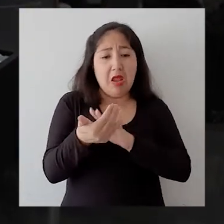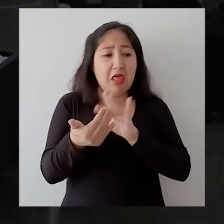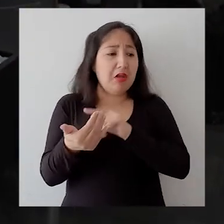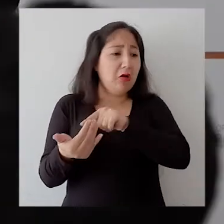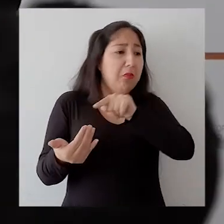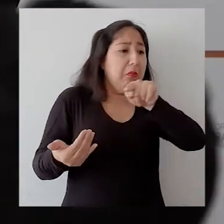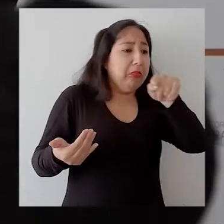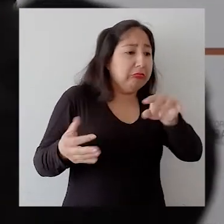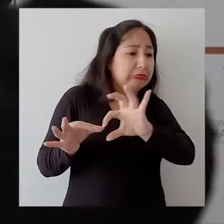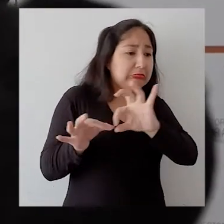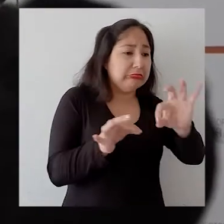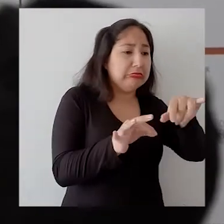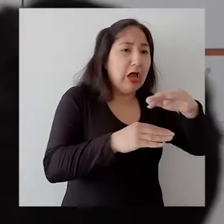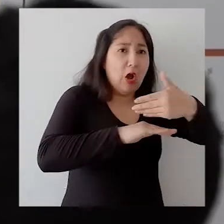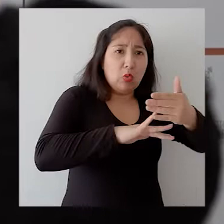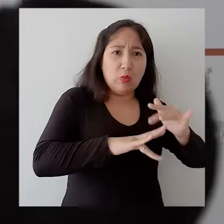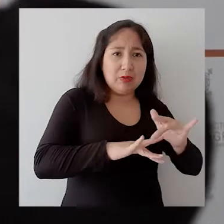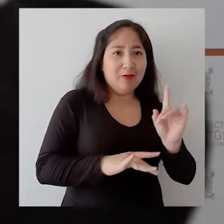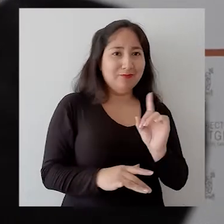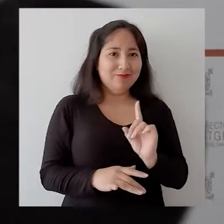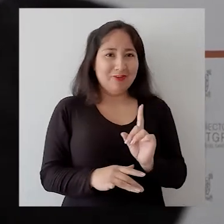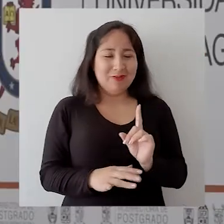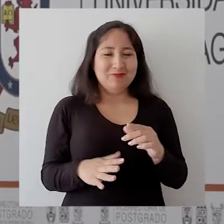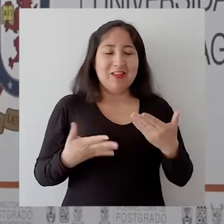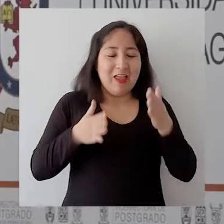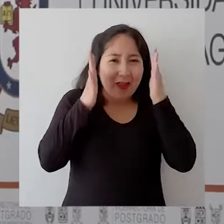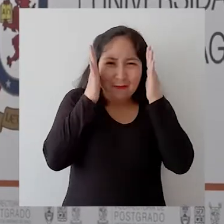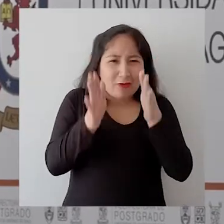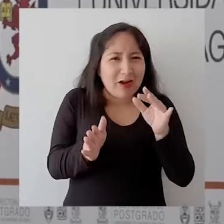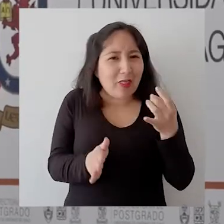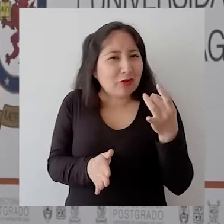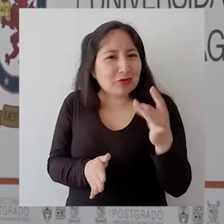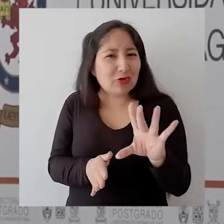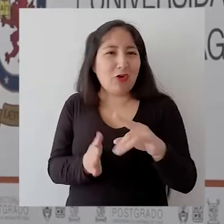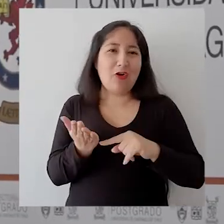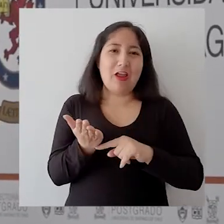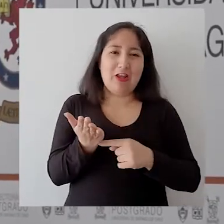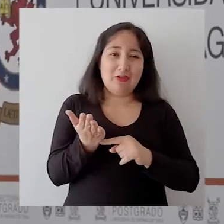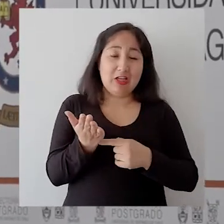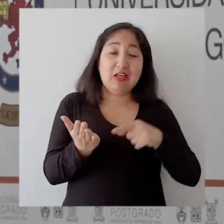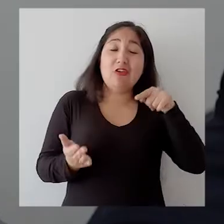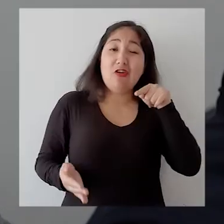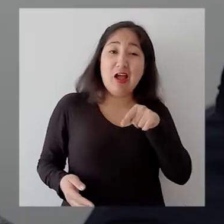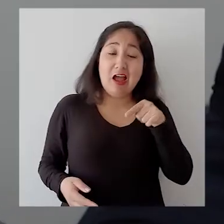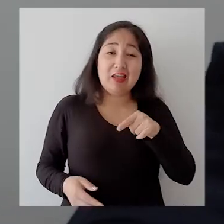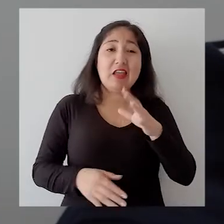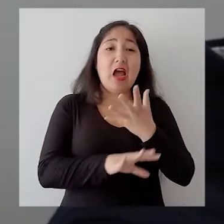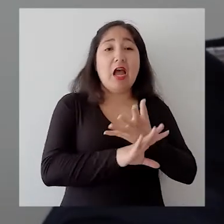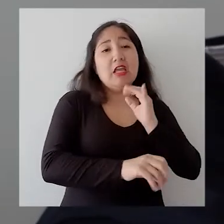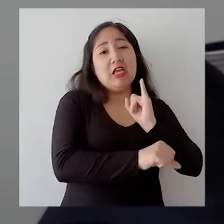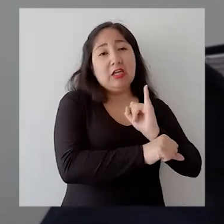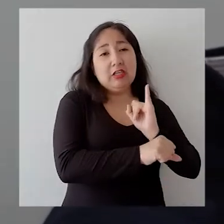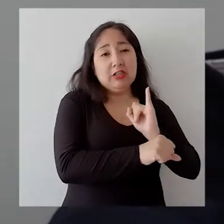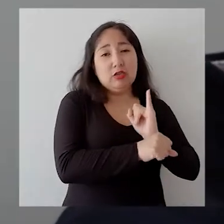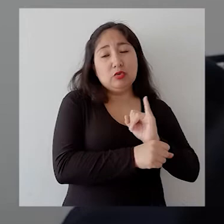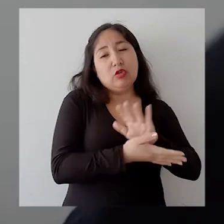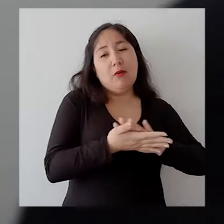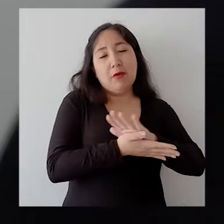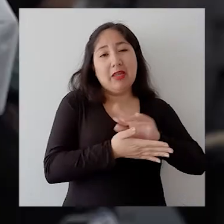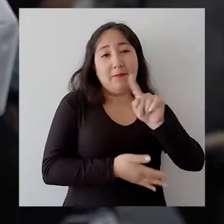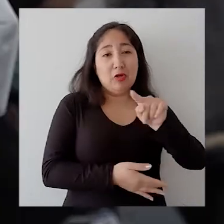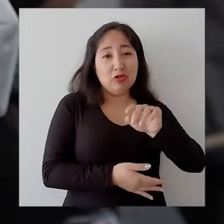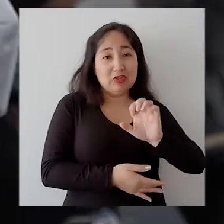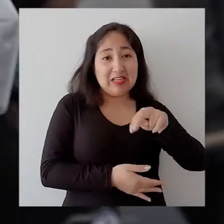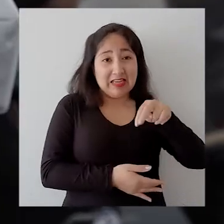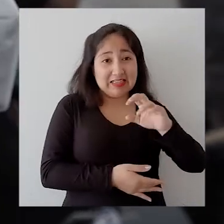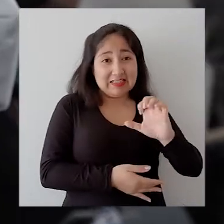un computador, sino que más bien están enfocados en el ámbito más técnico. Ahí es donde instituciones como el CENSEA tienen que entrar.